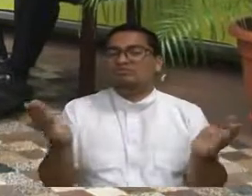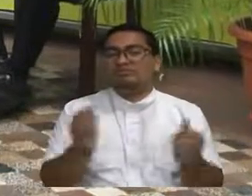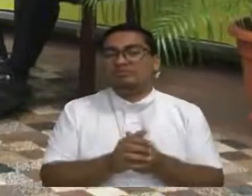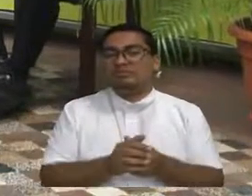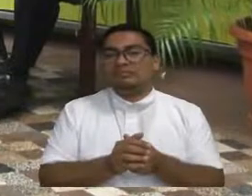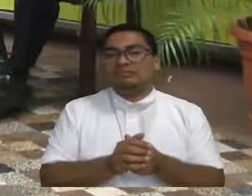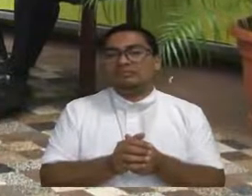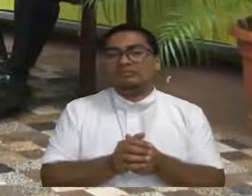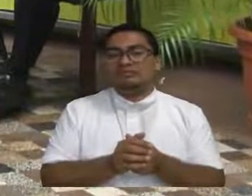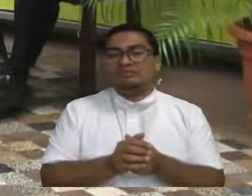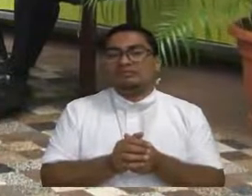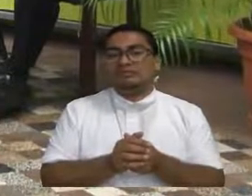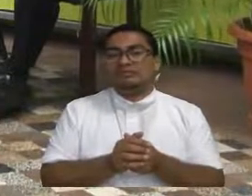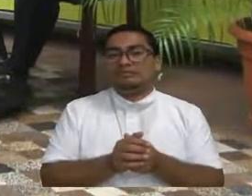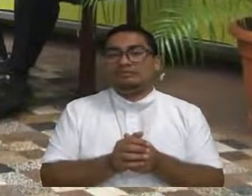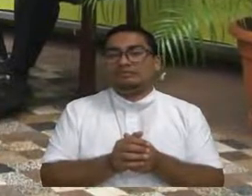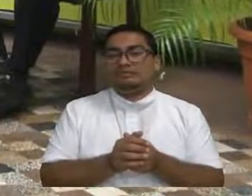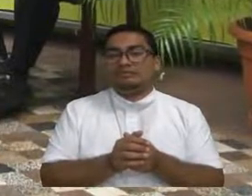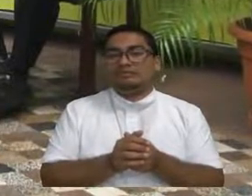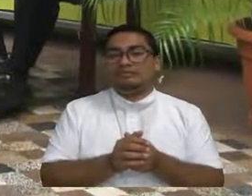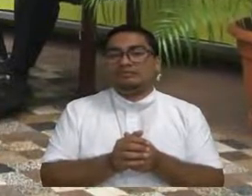solo está el hecho